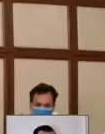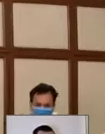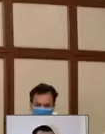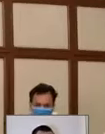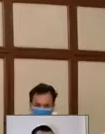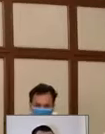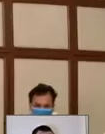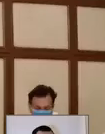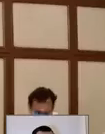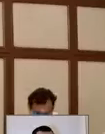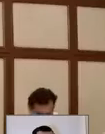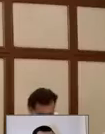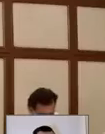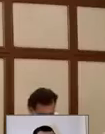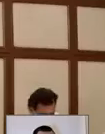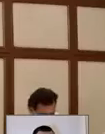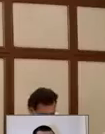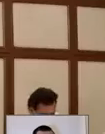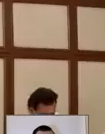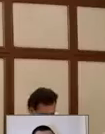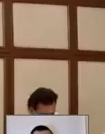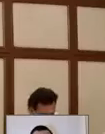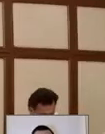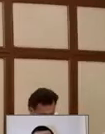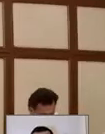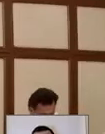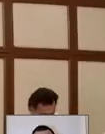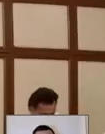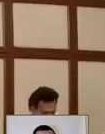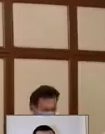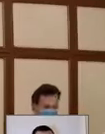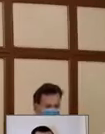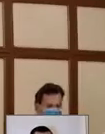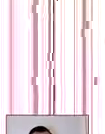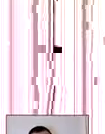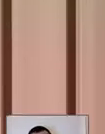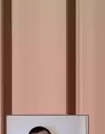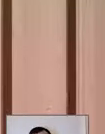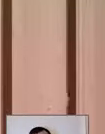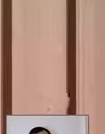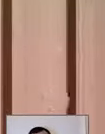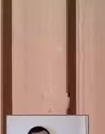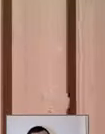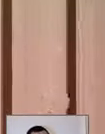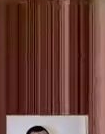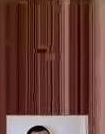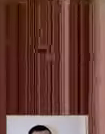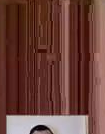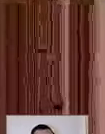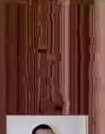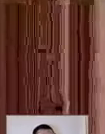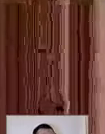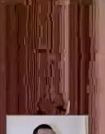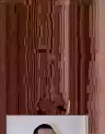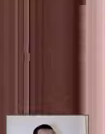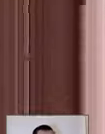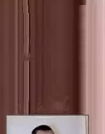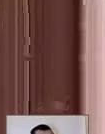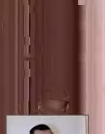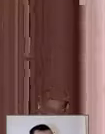de las primeras olas de propagación estos 10 meses la estrategia que diseñamos el plan jalisco kobe 19 ha dado buenos resultados